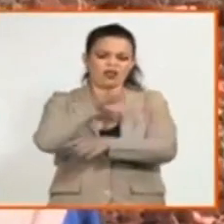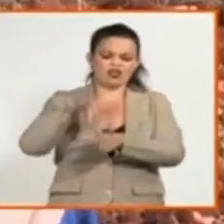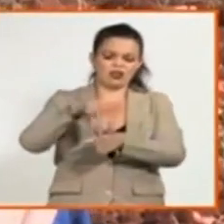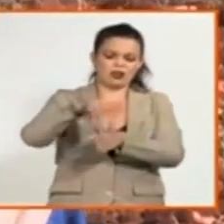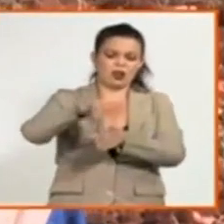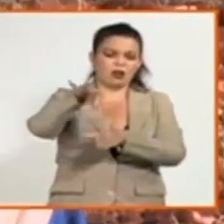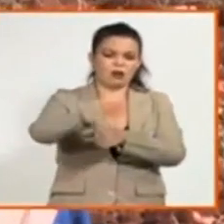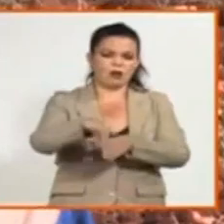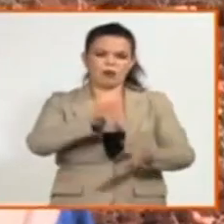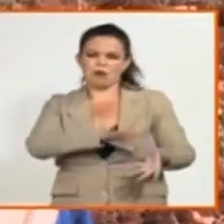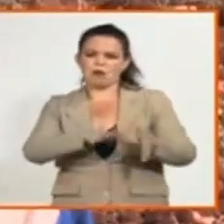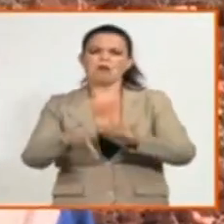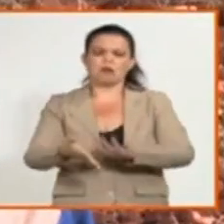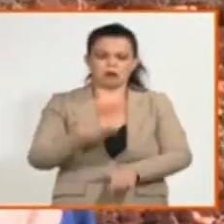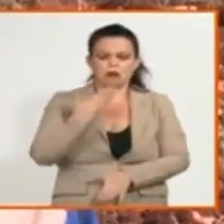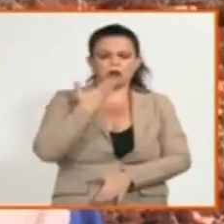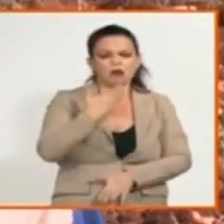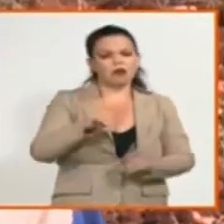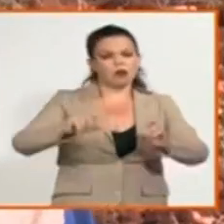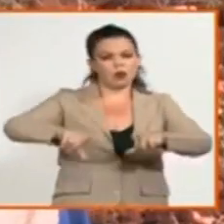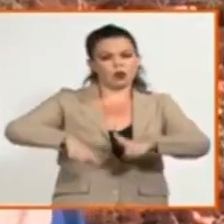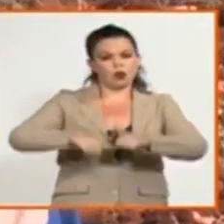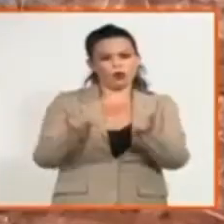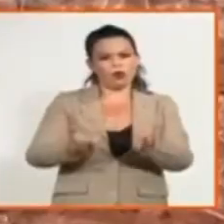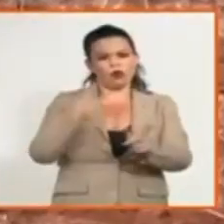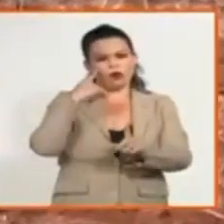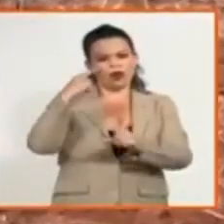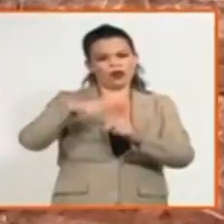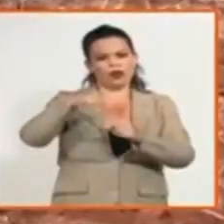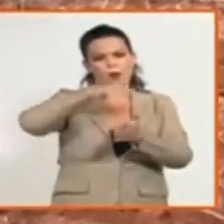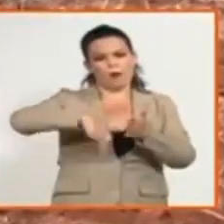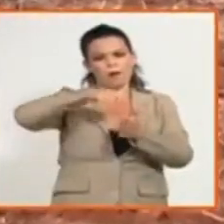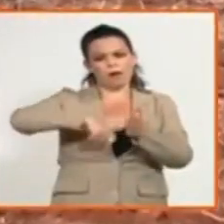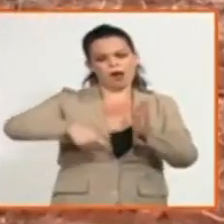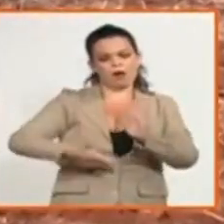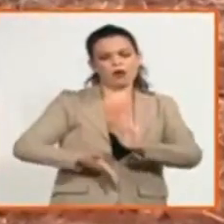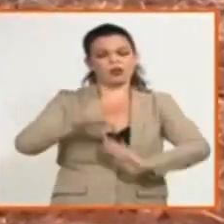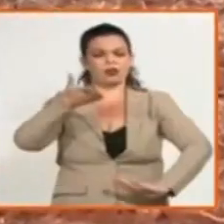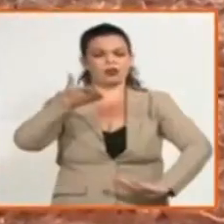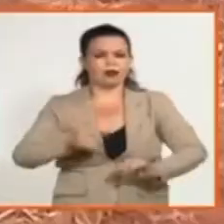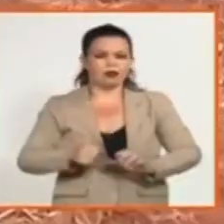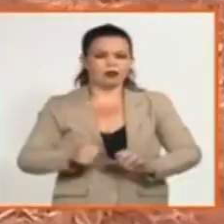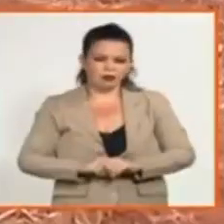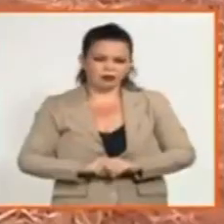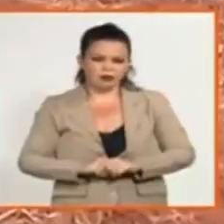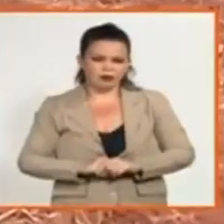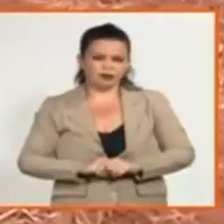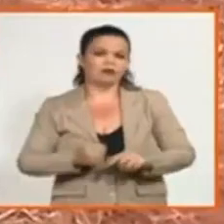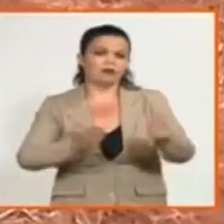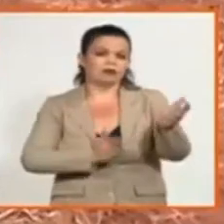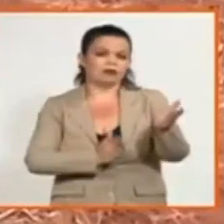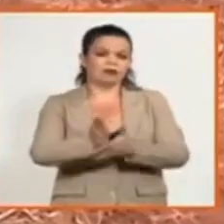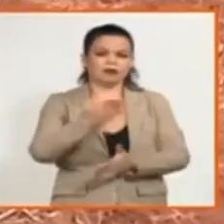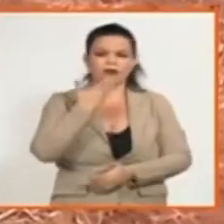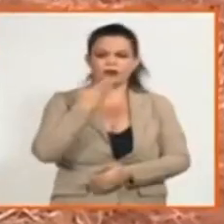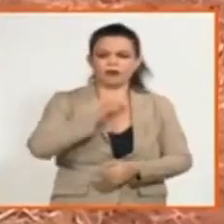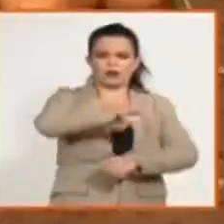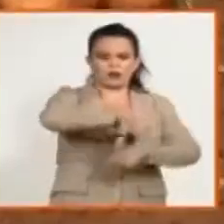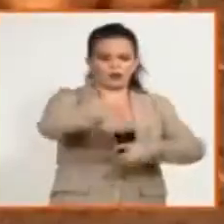toneladas por hectárea. Por lo tanto, debe cumplir la perspectiva y sobrecumplir el plan. A buen ritmo inicia cosecha de la papa en la provincia